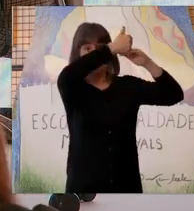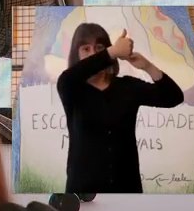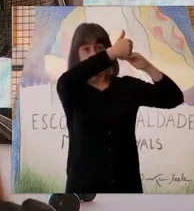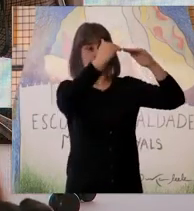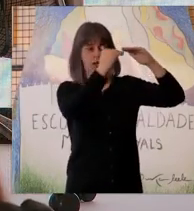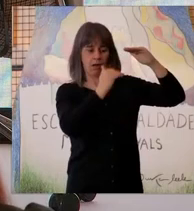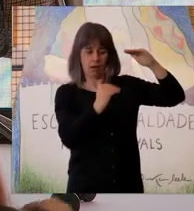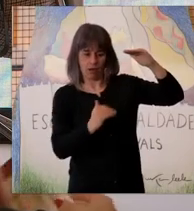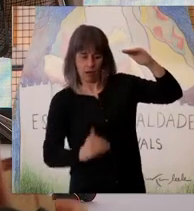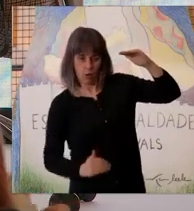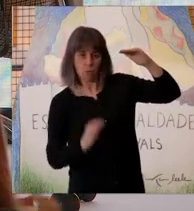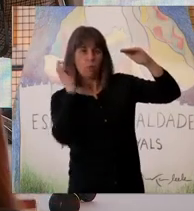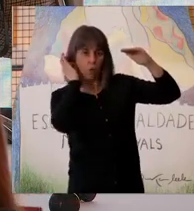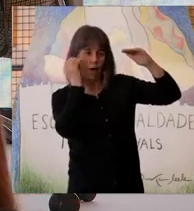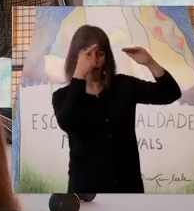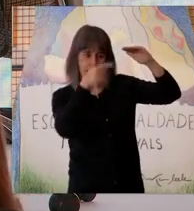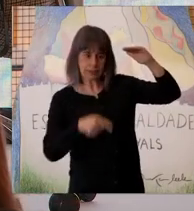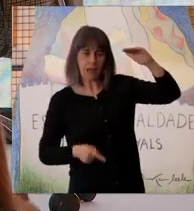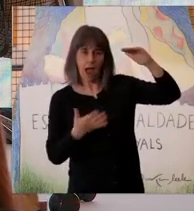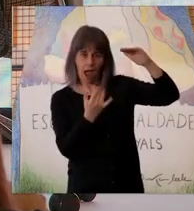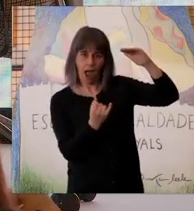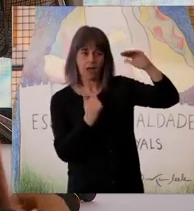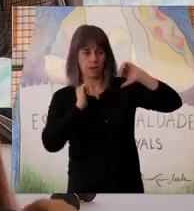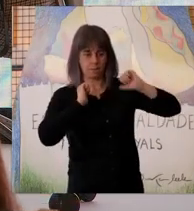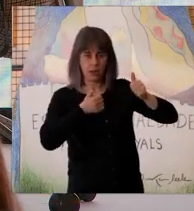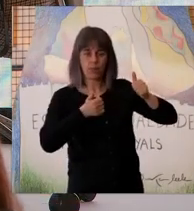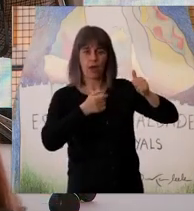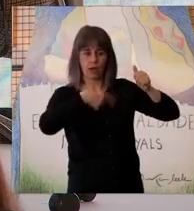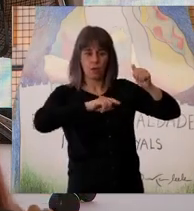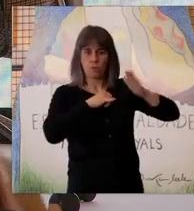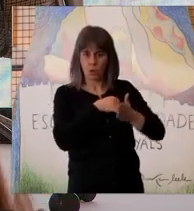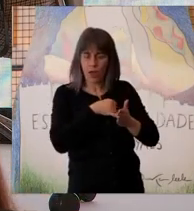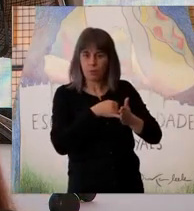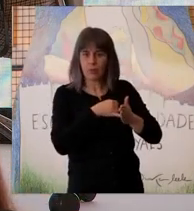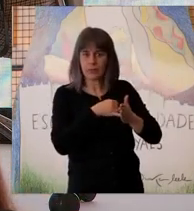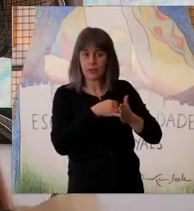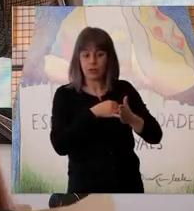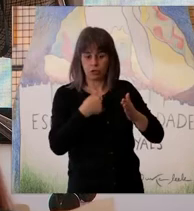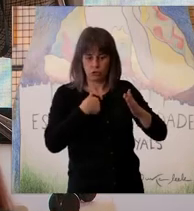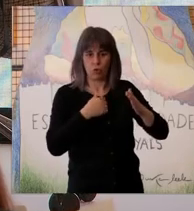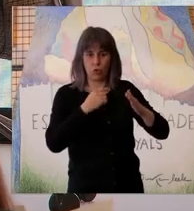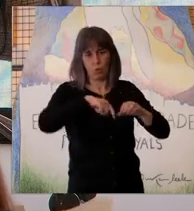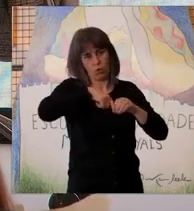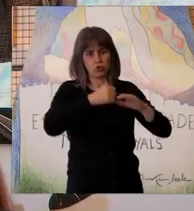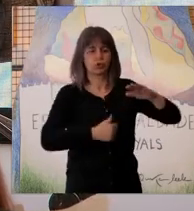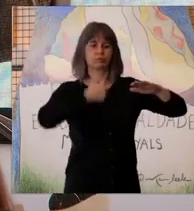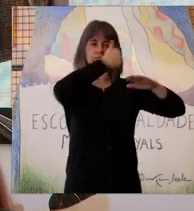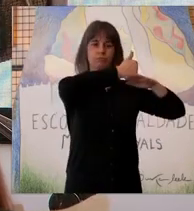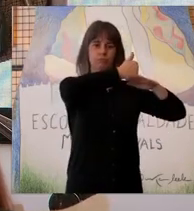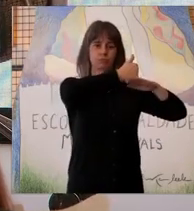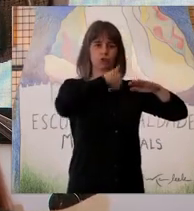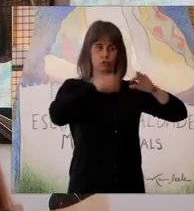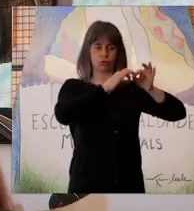jóvenes que empiezan Entonces si estás en esa situación de privilegio tienes la obligación en mi opinión El Deber de